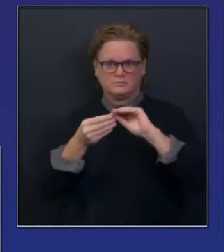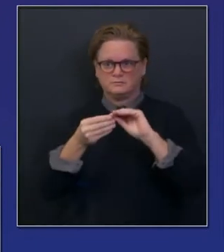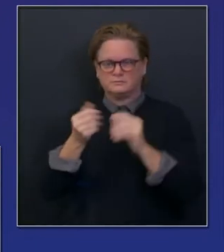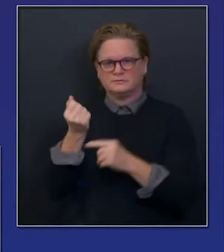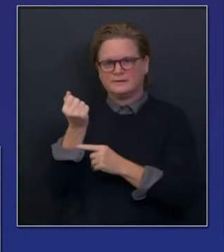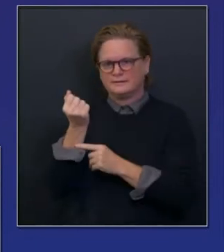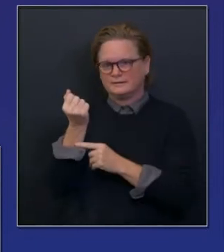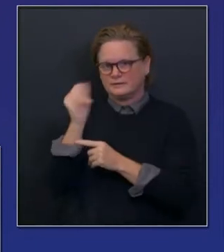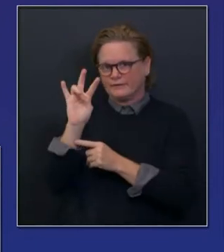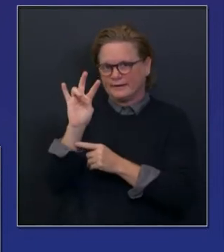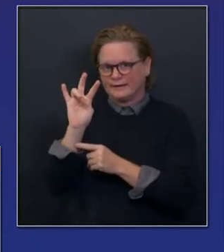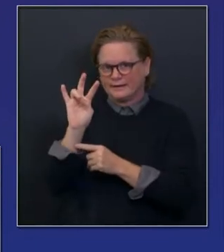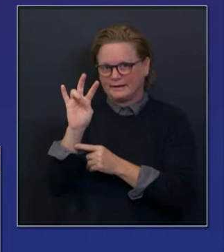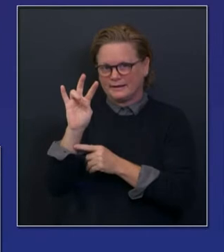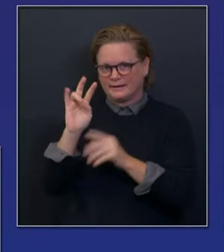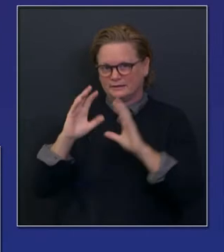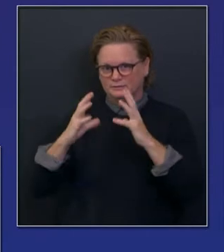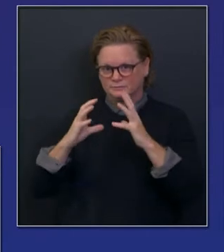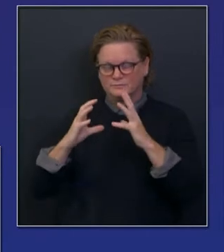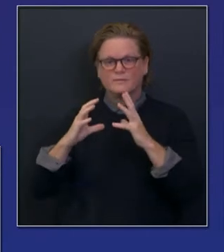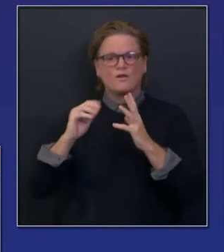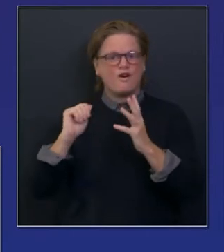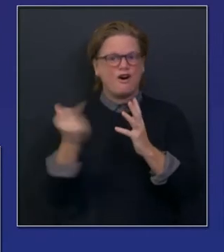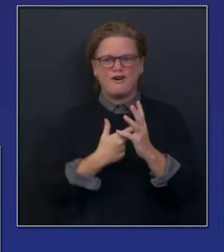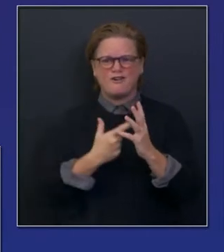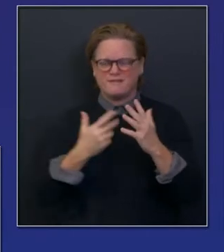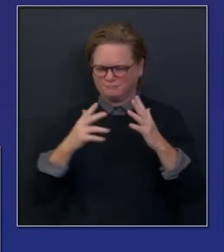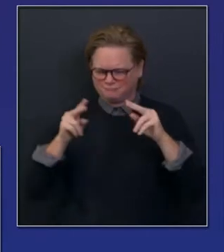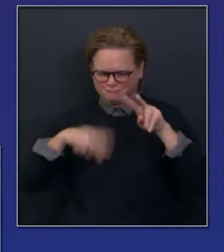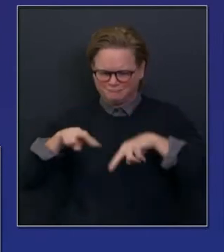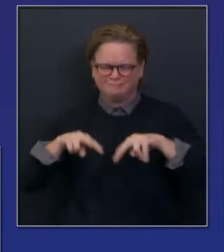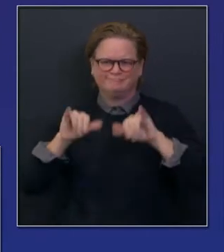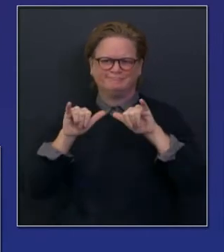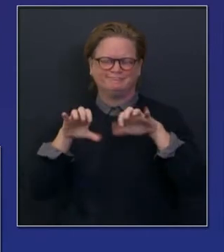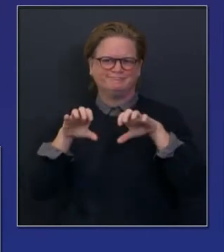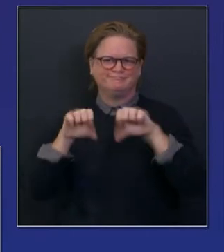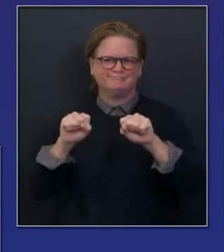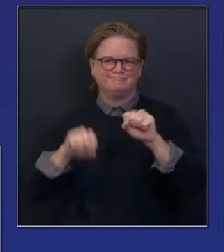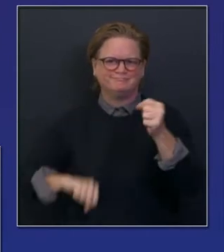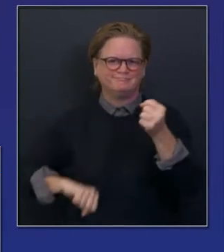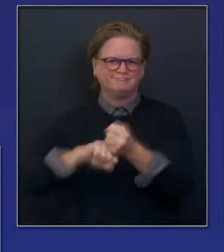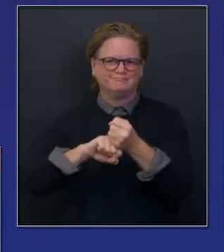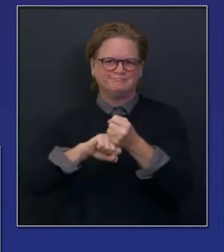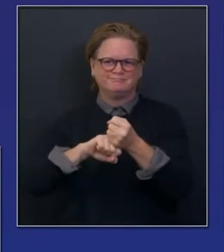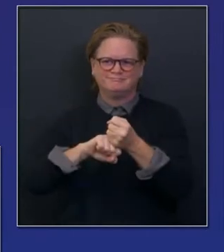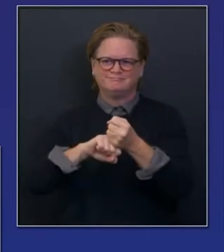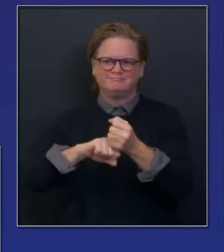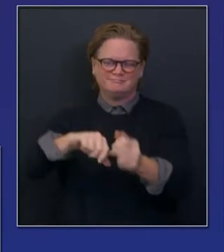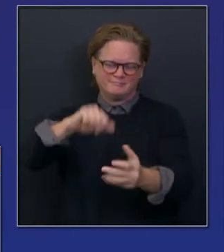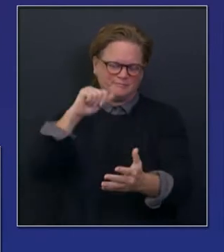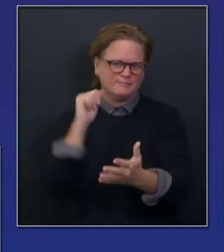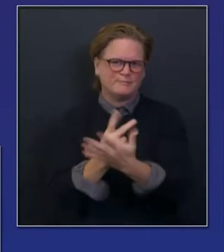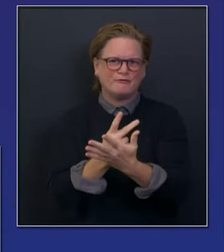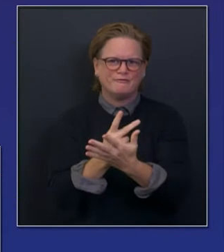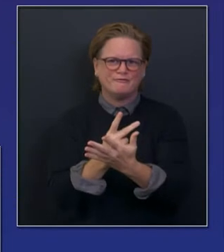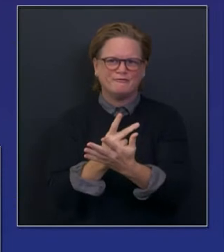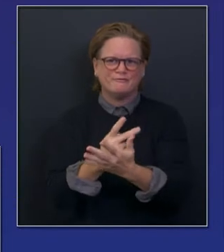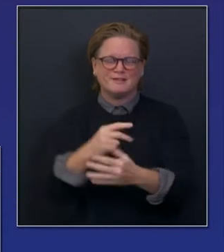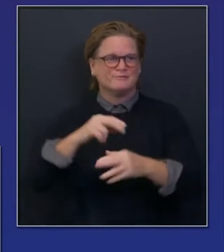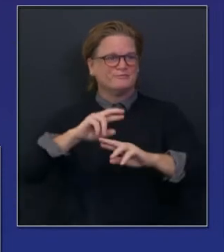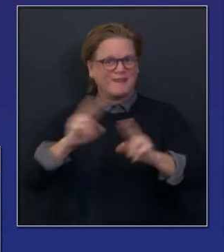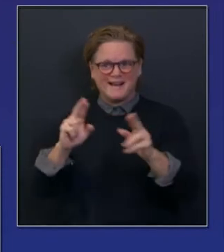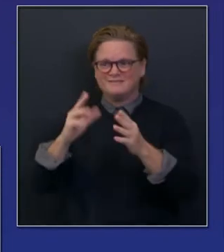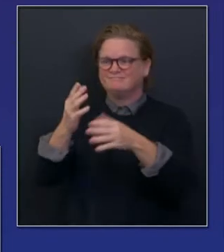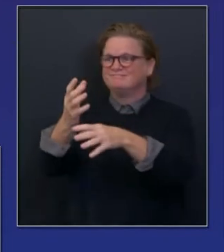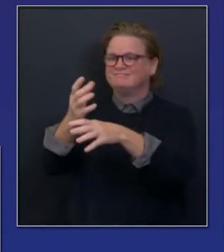17 individuos que formaron parte de este comité y aprobaron de forma unánime, apoyando los resultados que provenían de